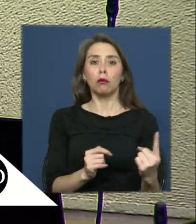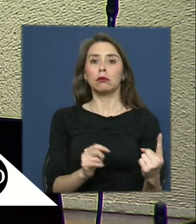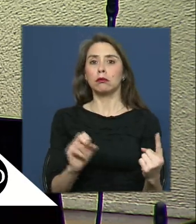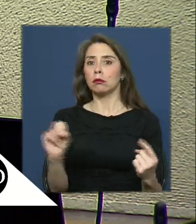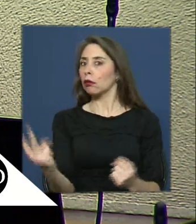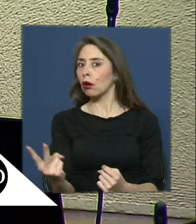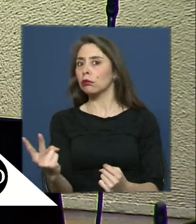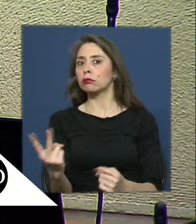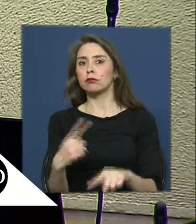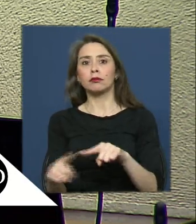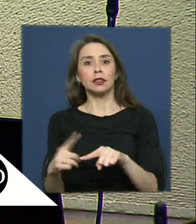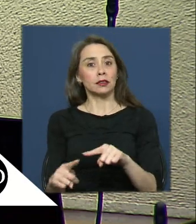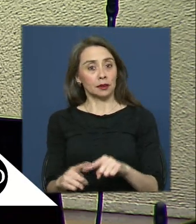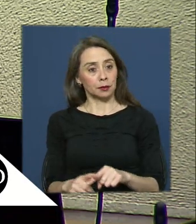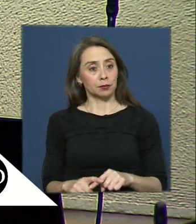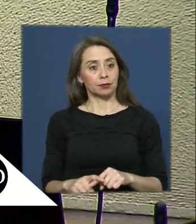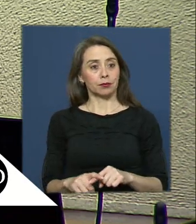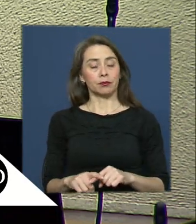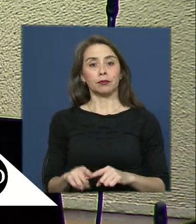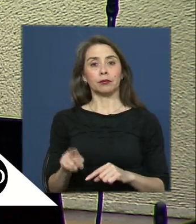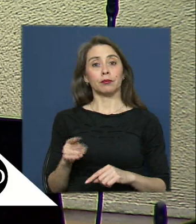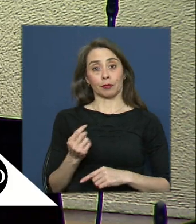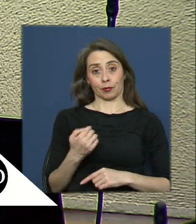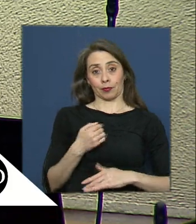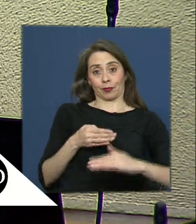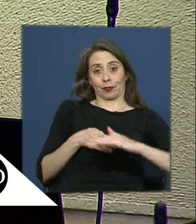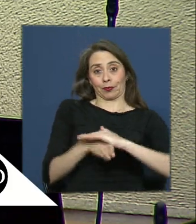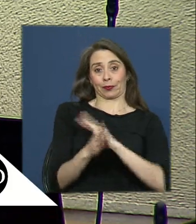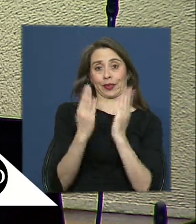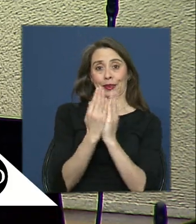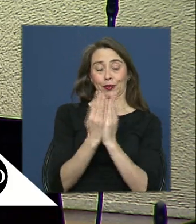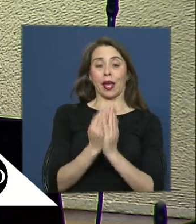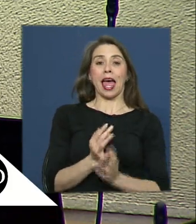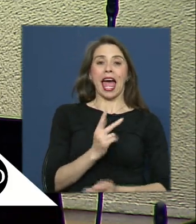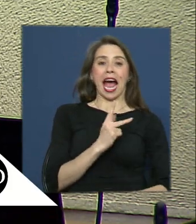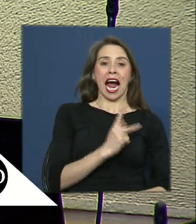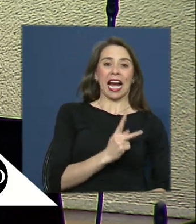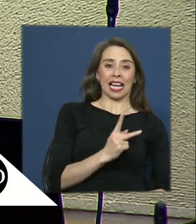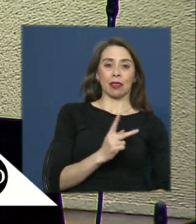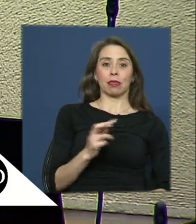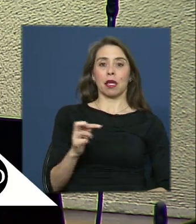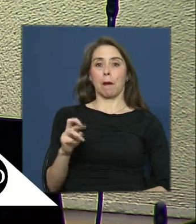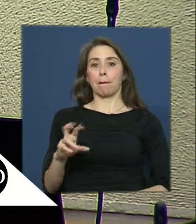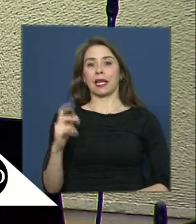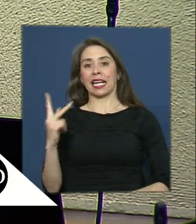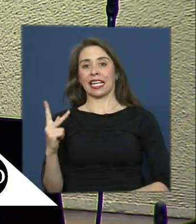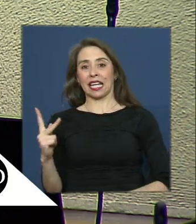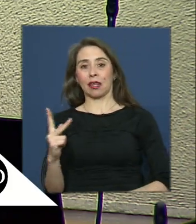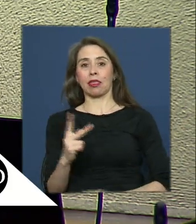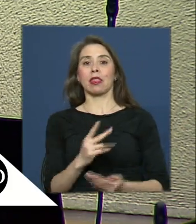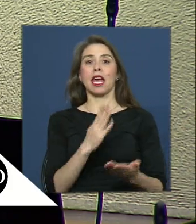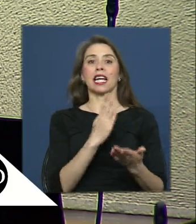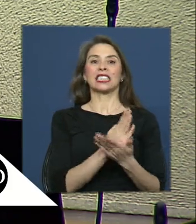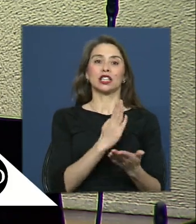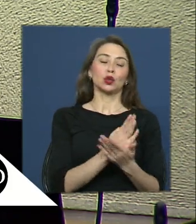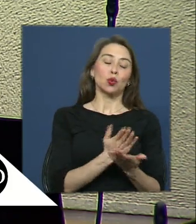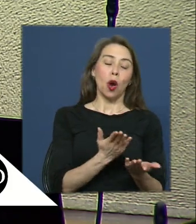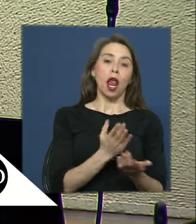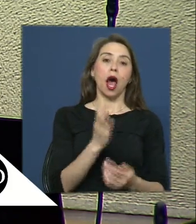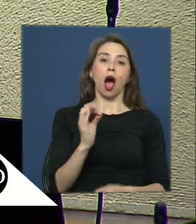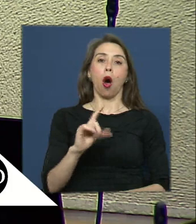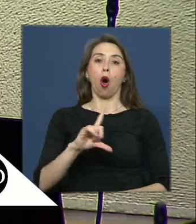cambio, cuando alguien ingresa a kinder y pre-kinder de una escuela o liceo que